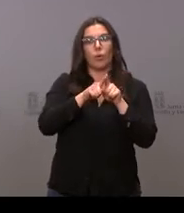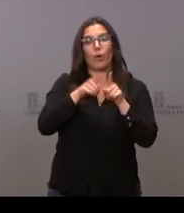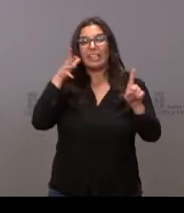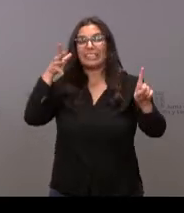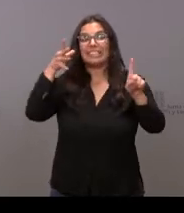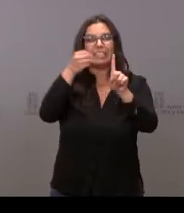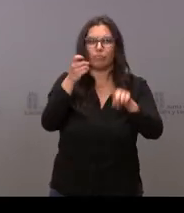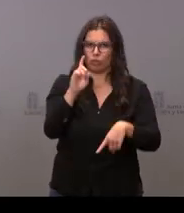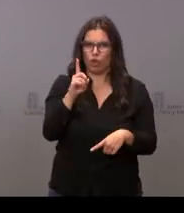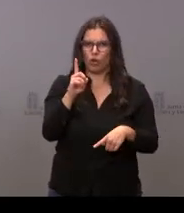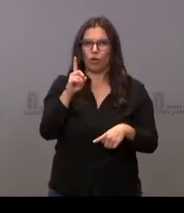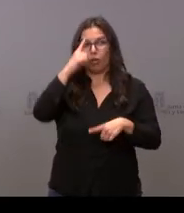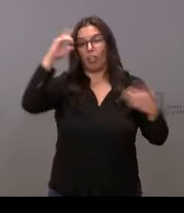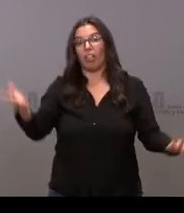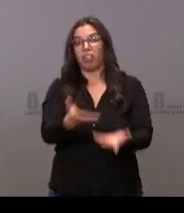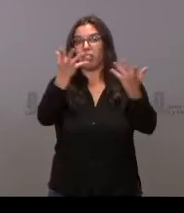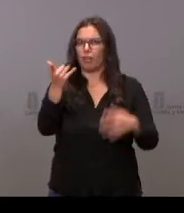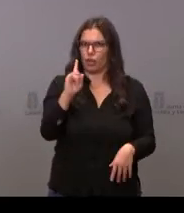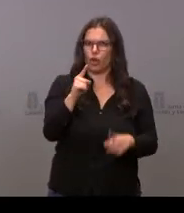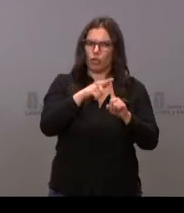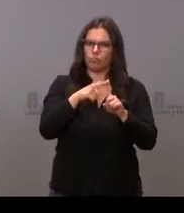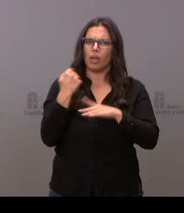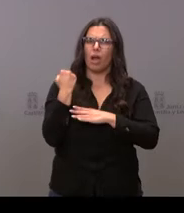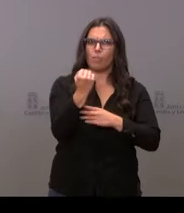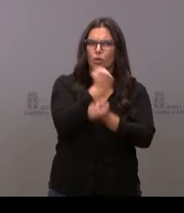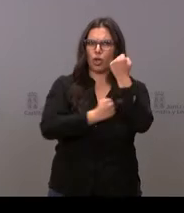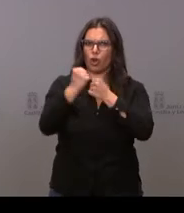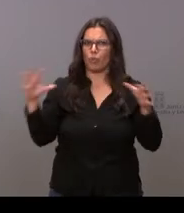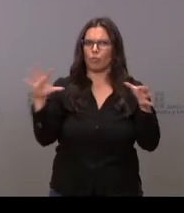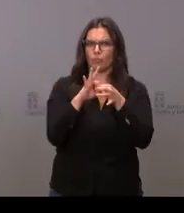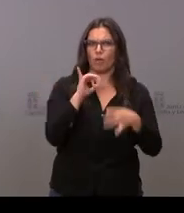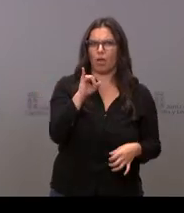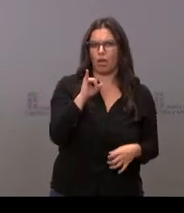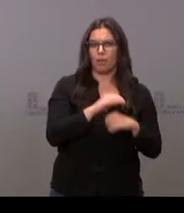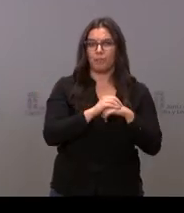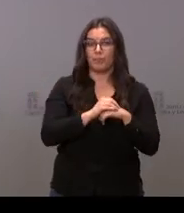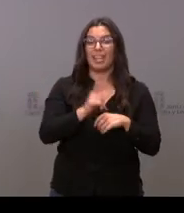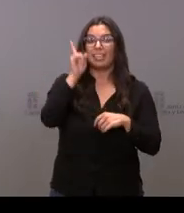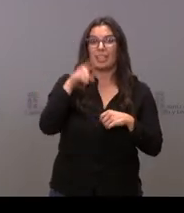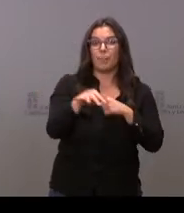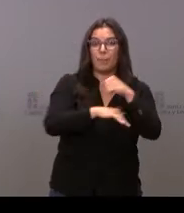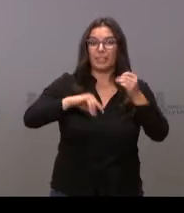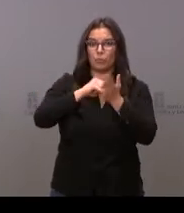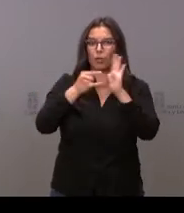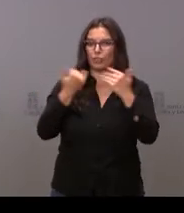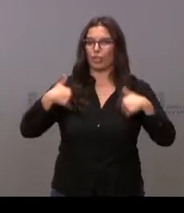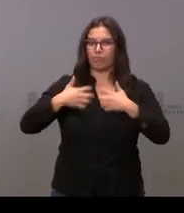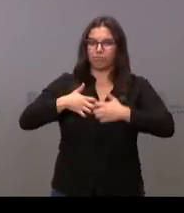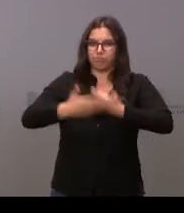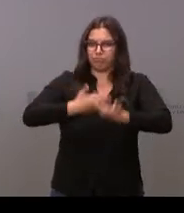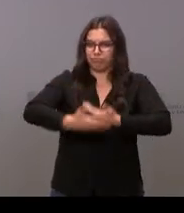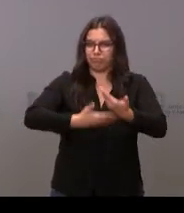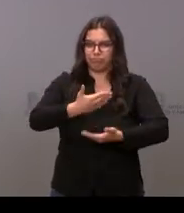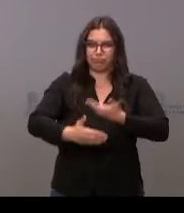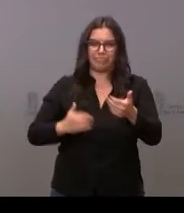en un fuerte apoyo económico y en un proyecto que ya está en marcha con las máquinas trabajando